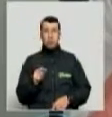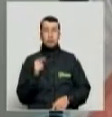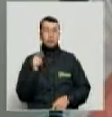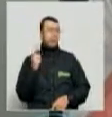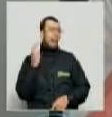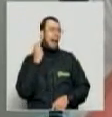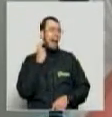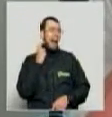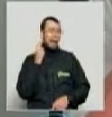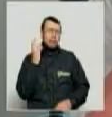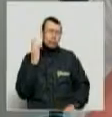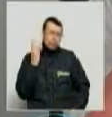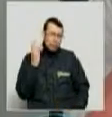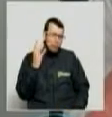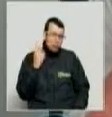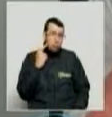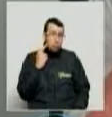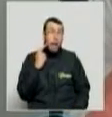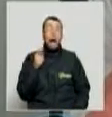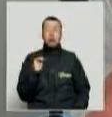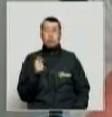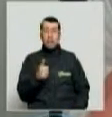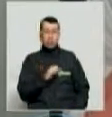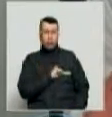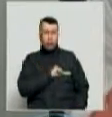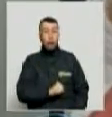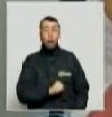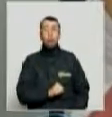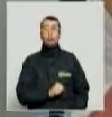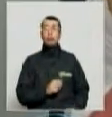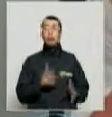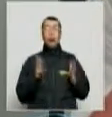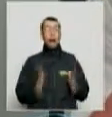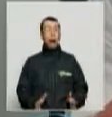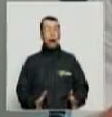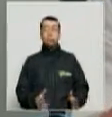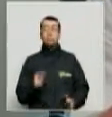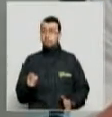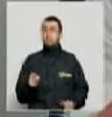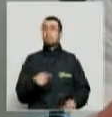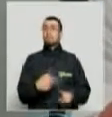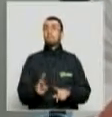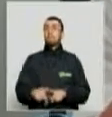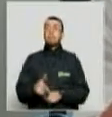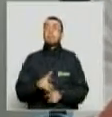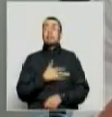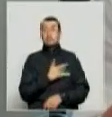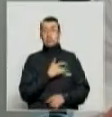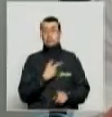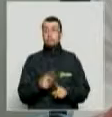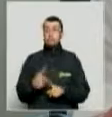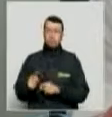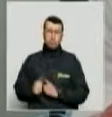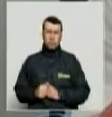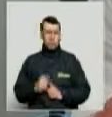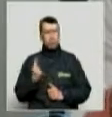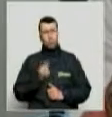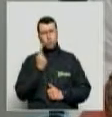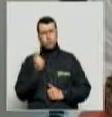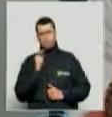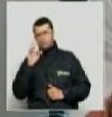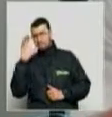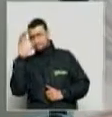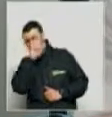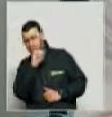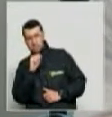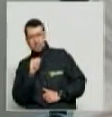cordal y eso sea un infarto? Y así muchos otros síntomas. La única manera de